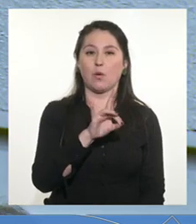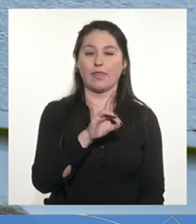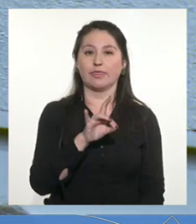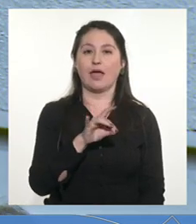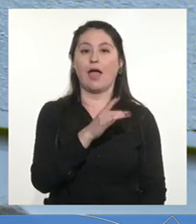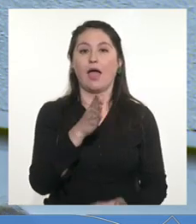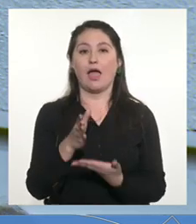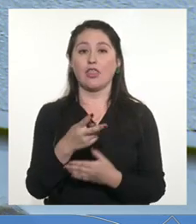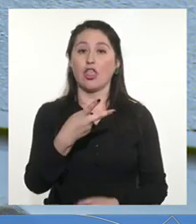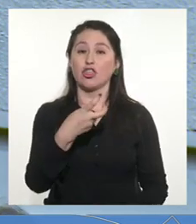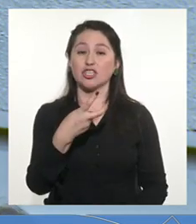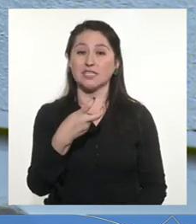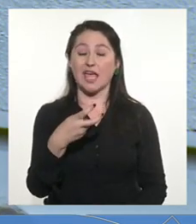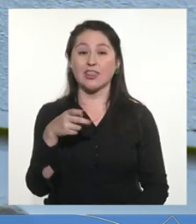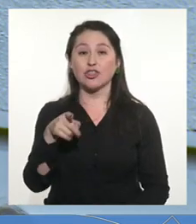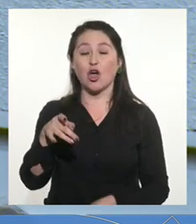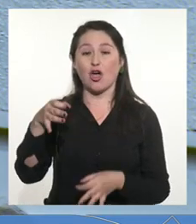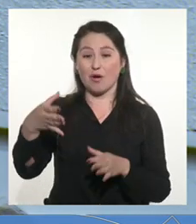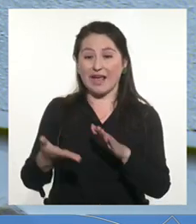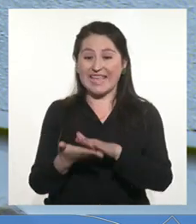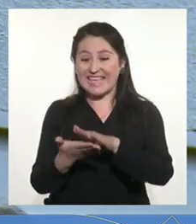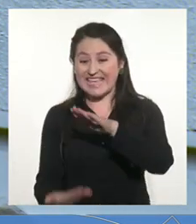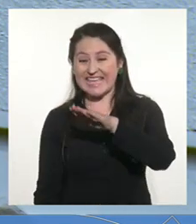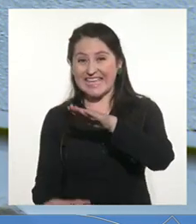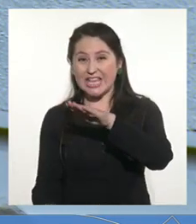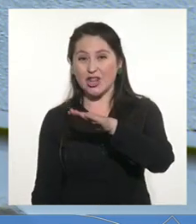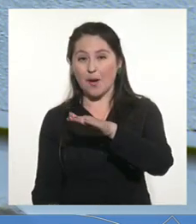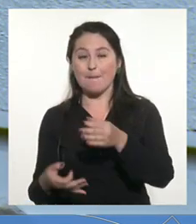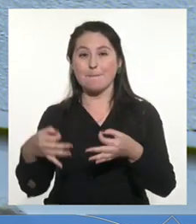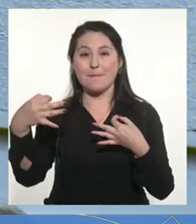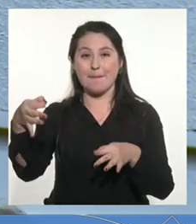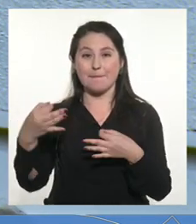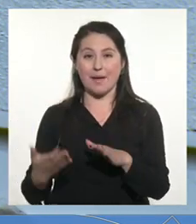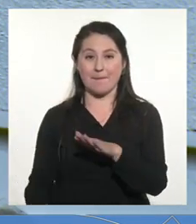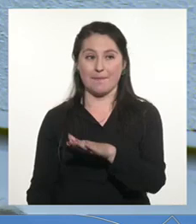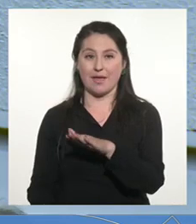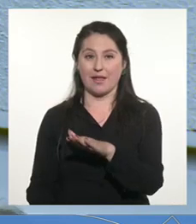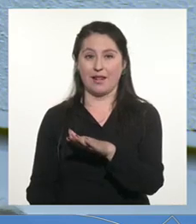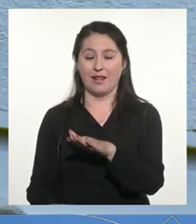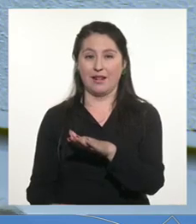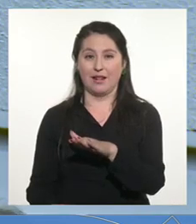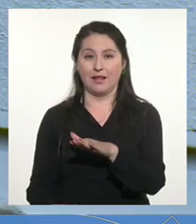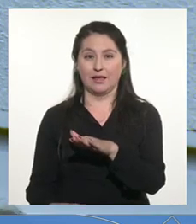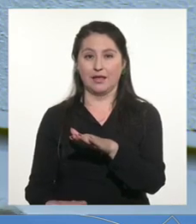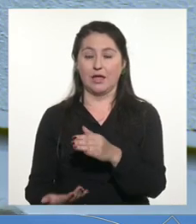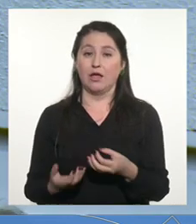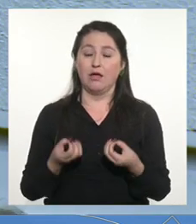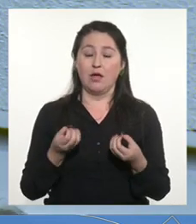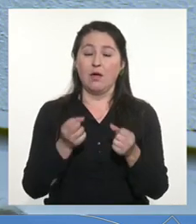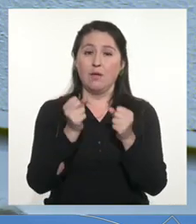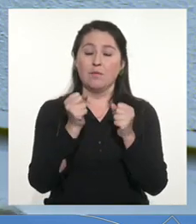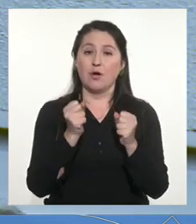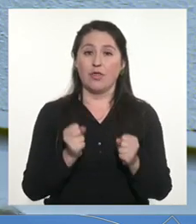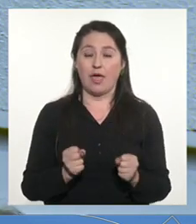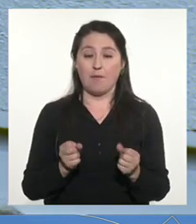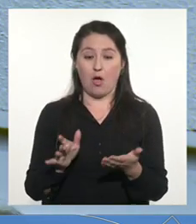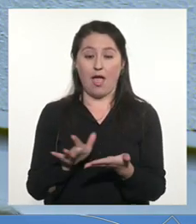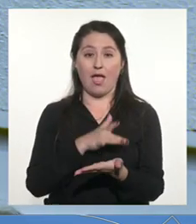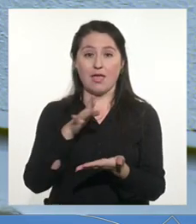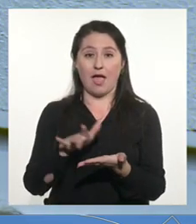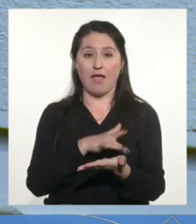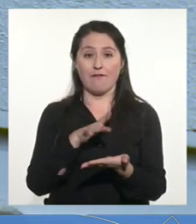papel frente a usted a la testera sin ninguna vinculación podemos por supuesto ponerlos en ipad de los pdf